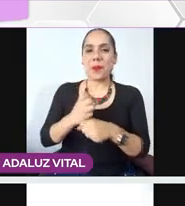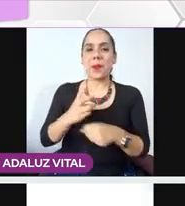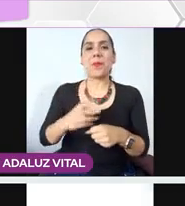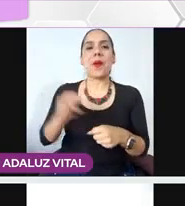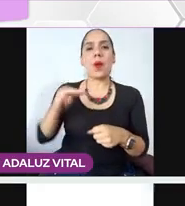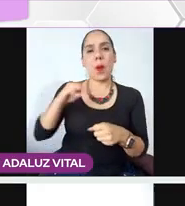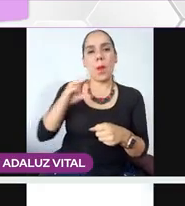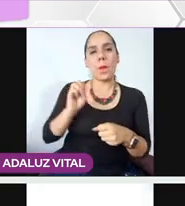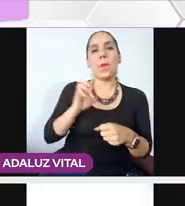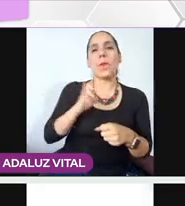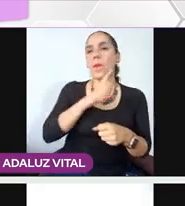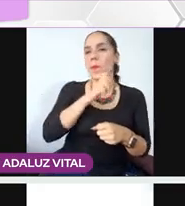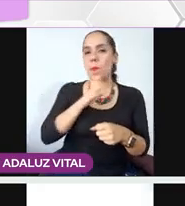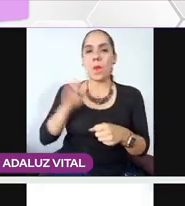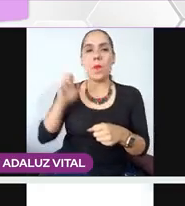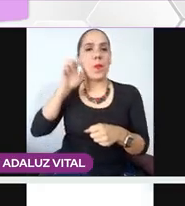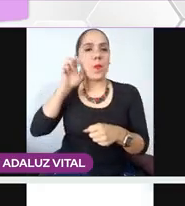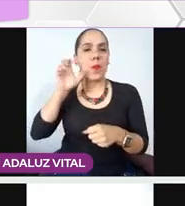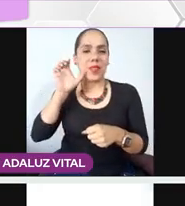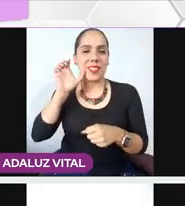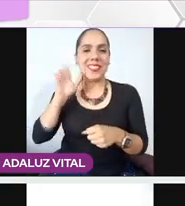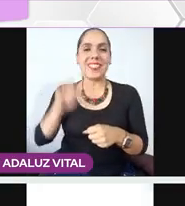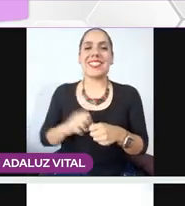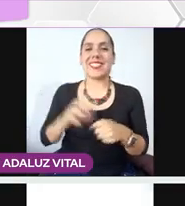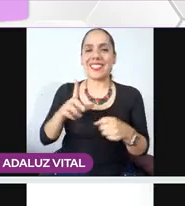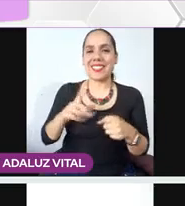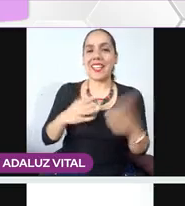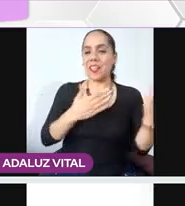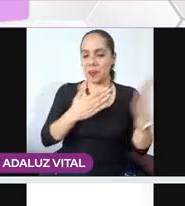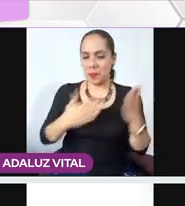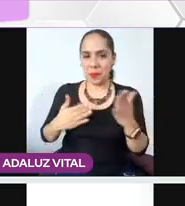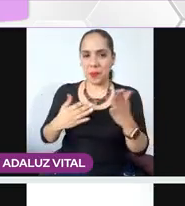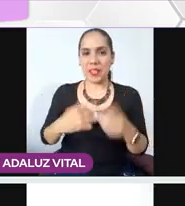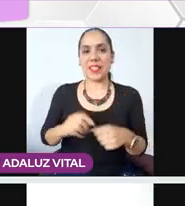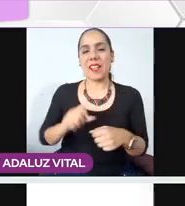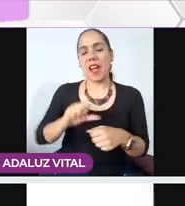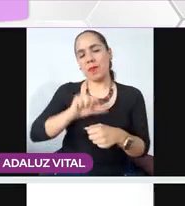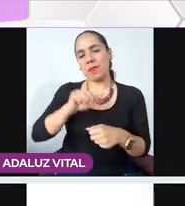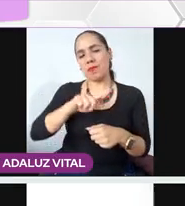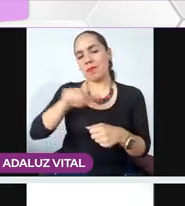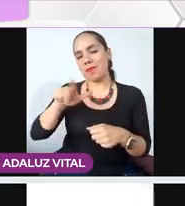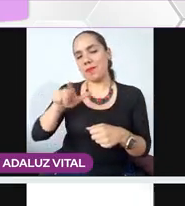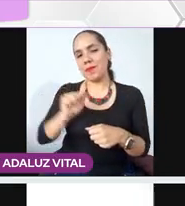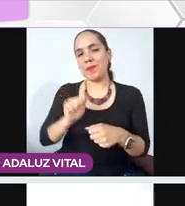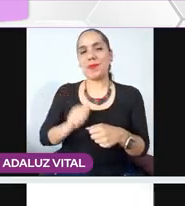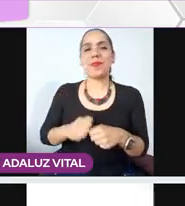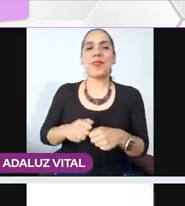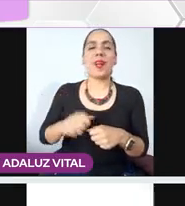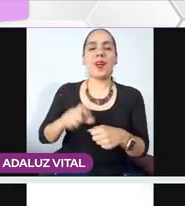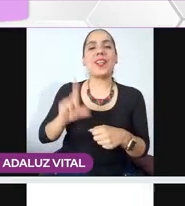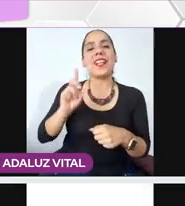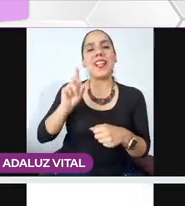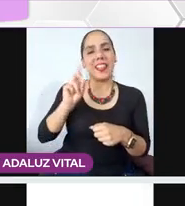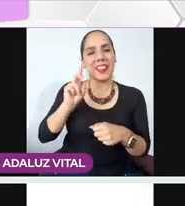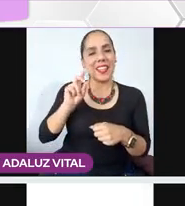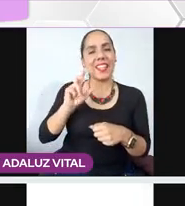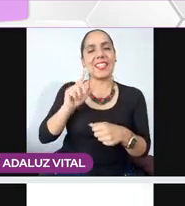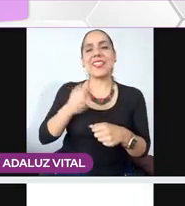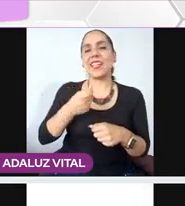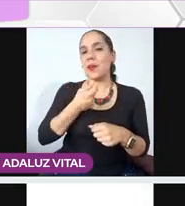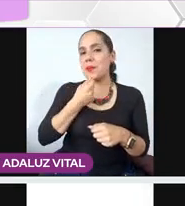nuestra queridísima Monse, que intervendrá a los 30 minutos de esta transmisión, con lo que se logra que este